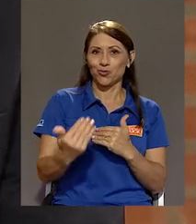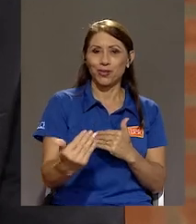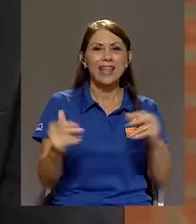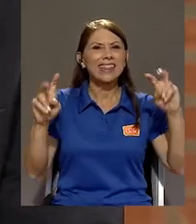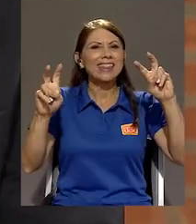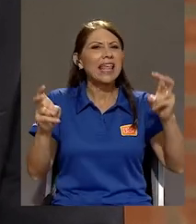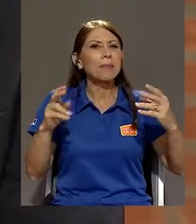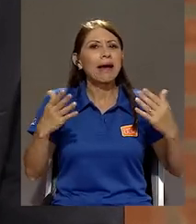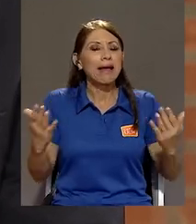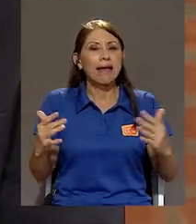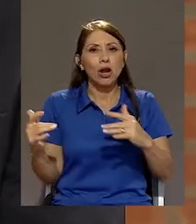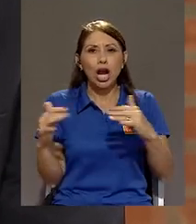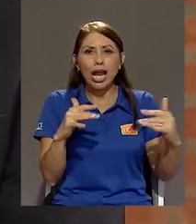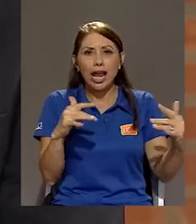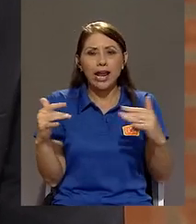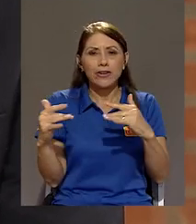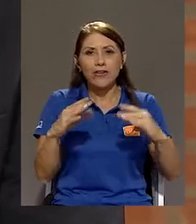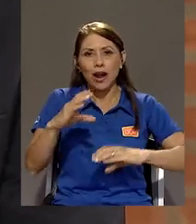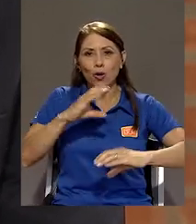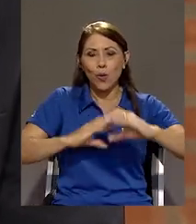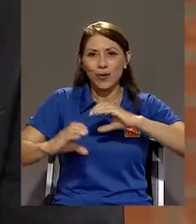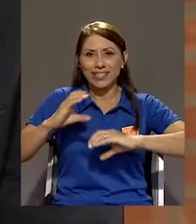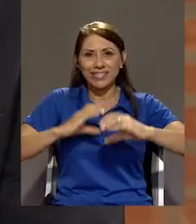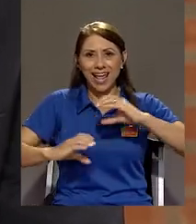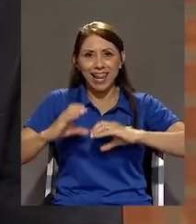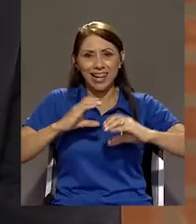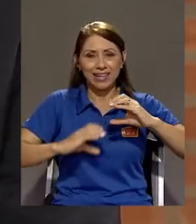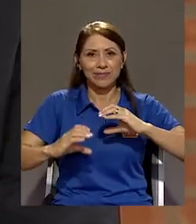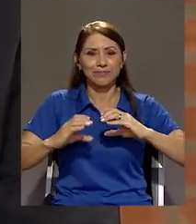sobre el tema de la guerra comercial, y